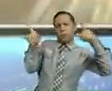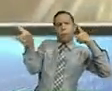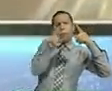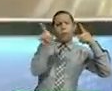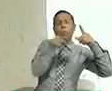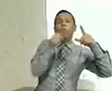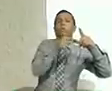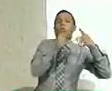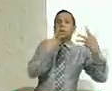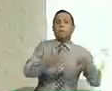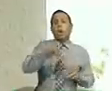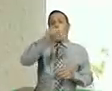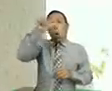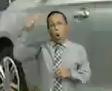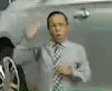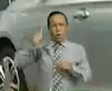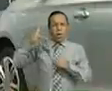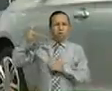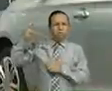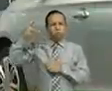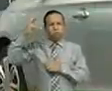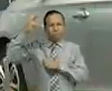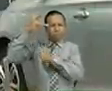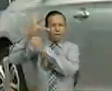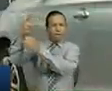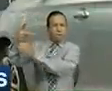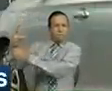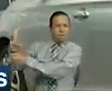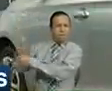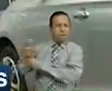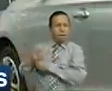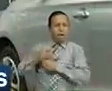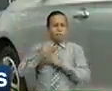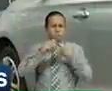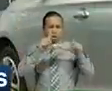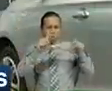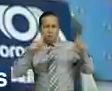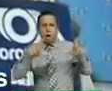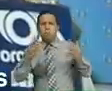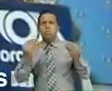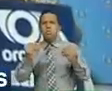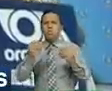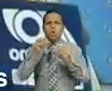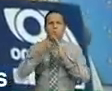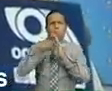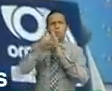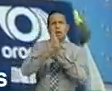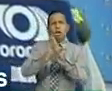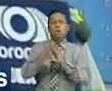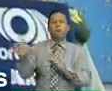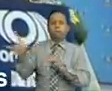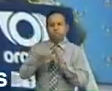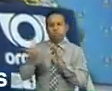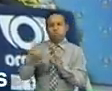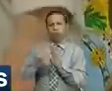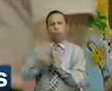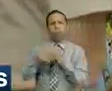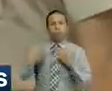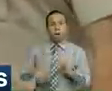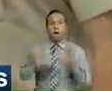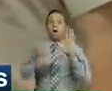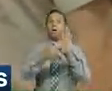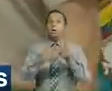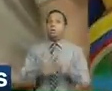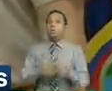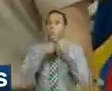encuentran, tanto a la subida como al ingreso de del cerro, y eso es el principal elemento que tenemos nosotros para iniciar una investigación.